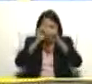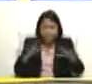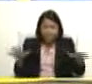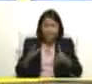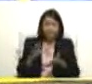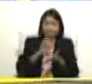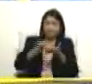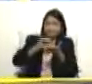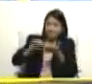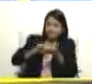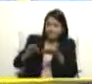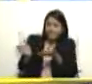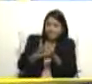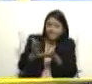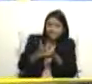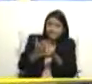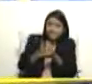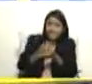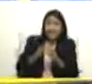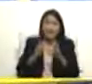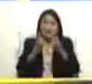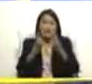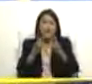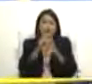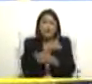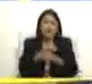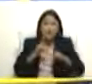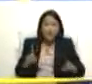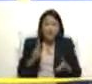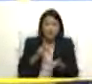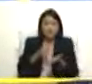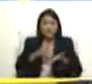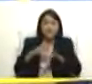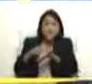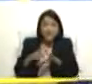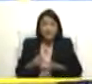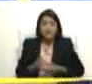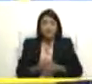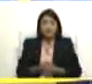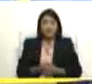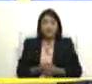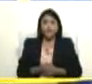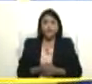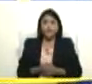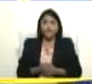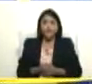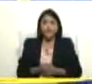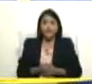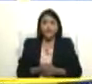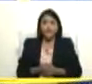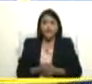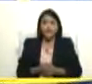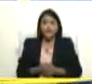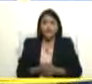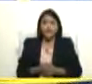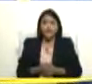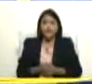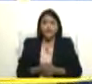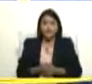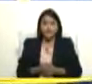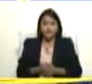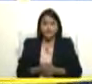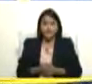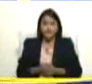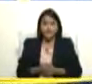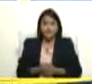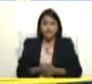educativos, de la nueva democracia protagónica, participativa, por tenerla presente. Y se presentó